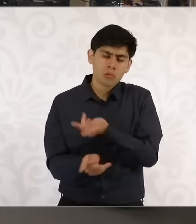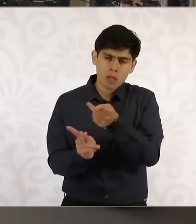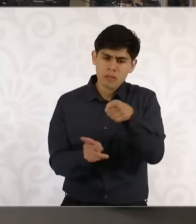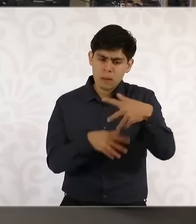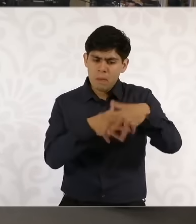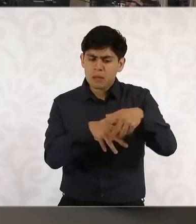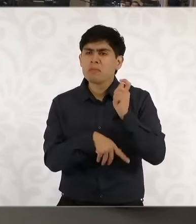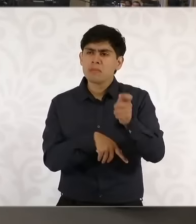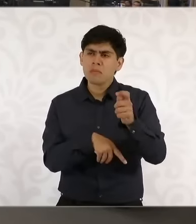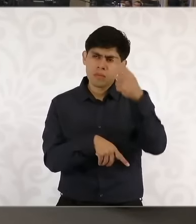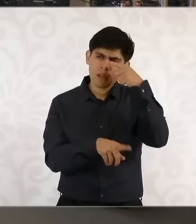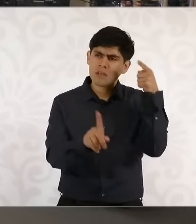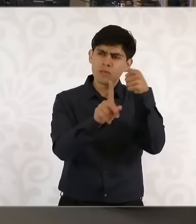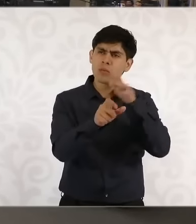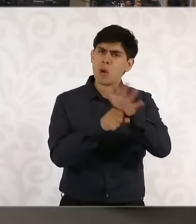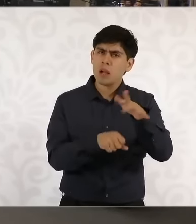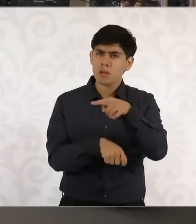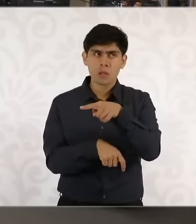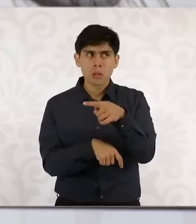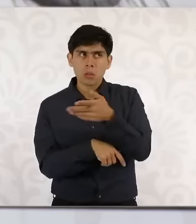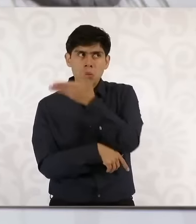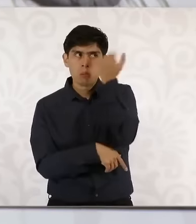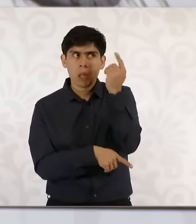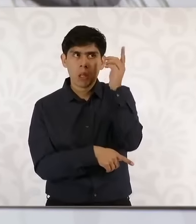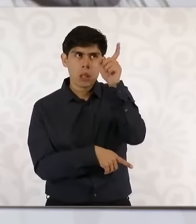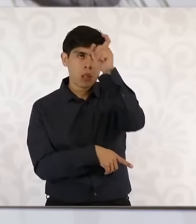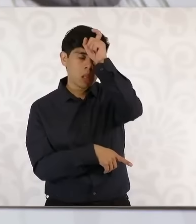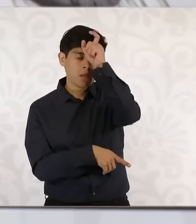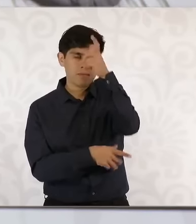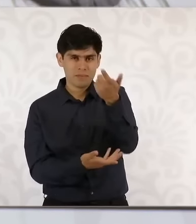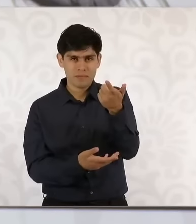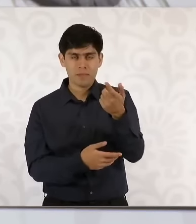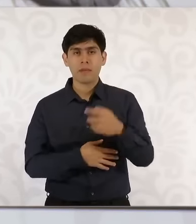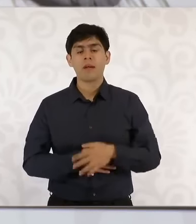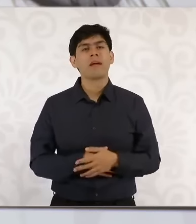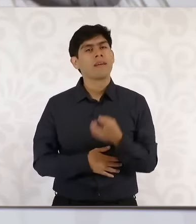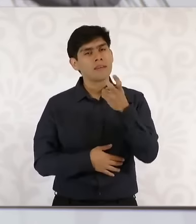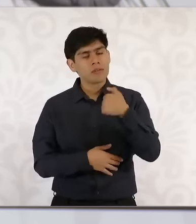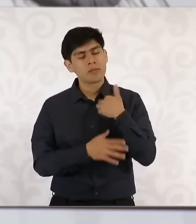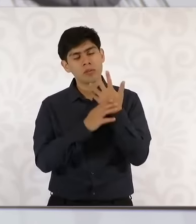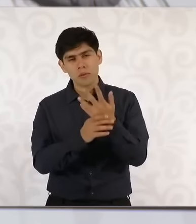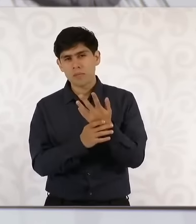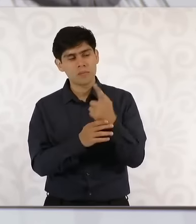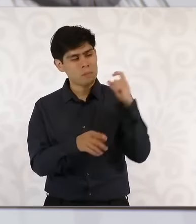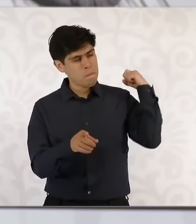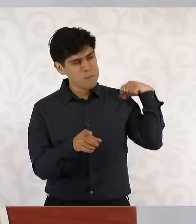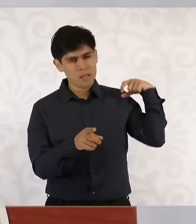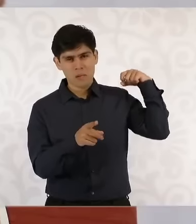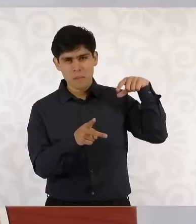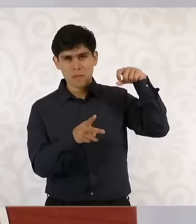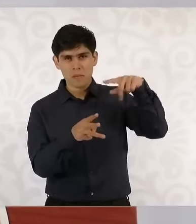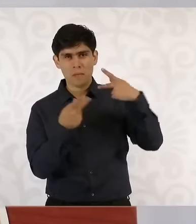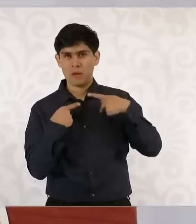No lo sabían. Por eso les digo que son los mismos los que convocaron. Vean